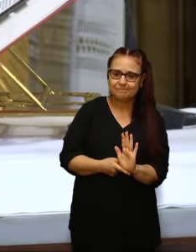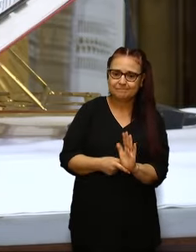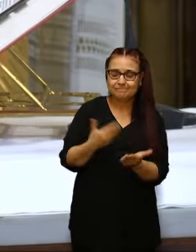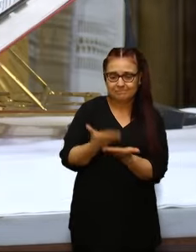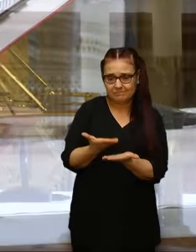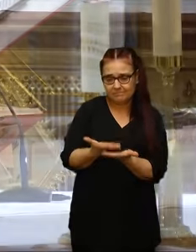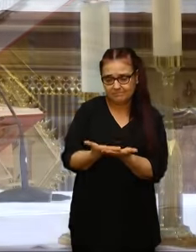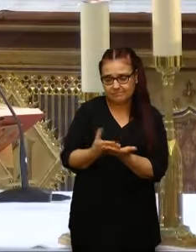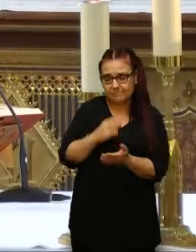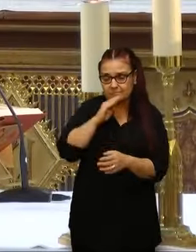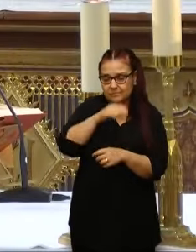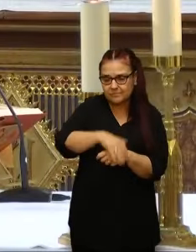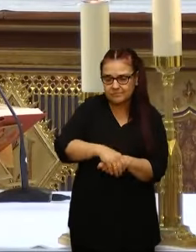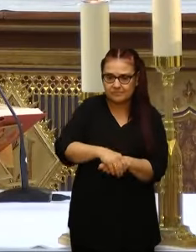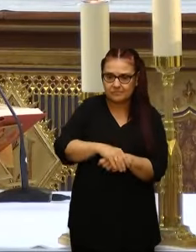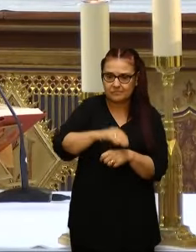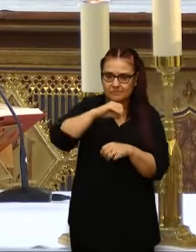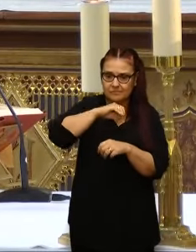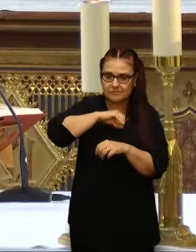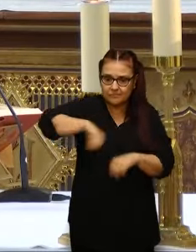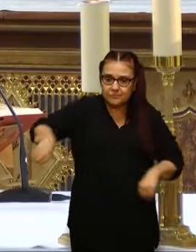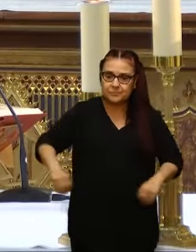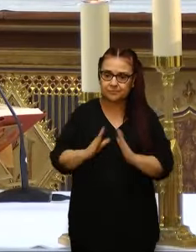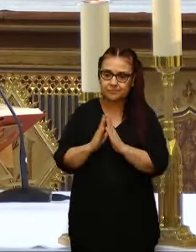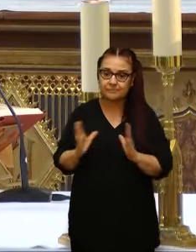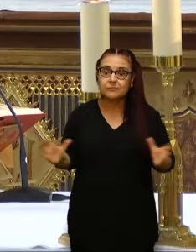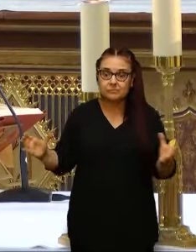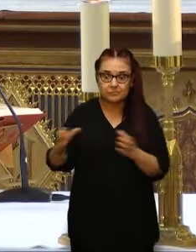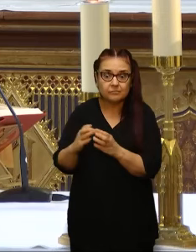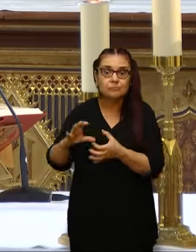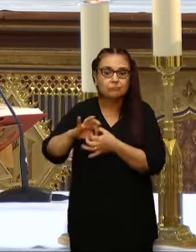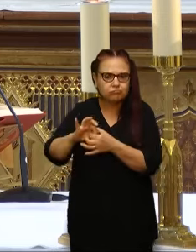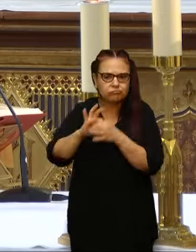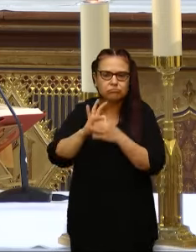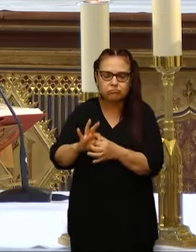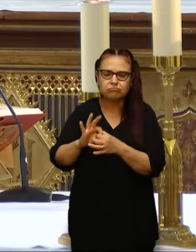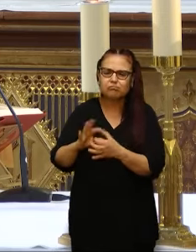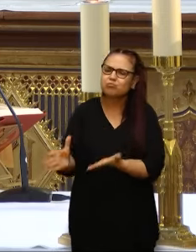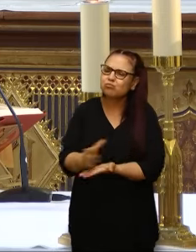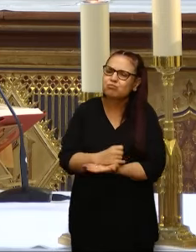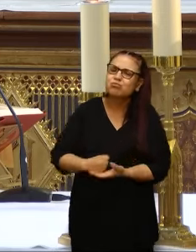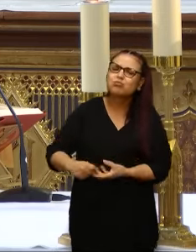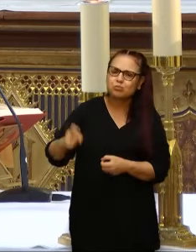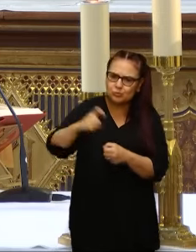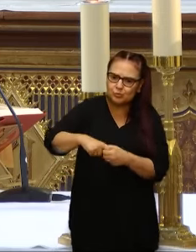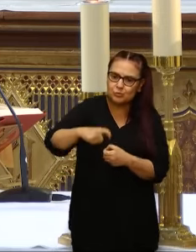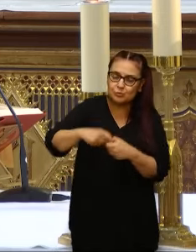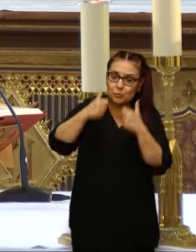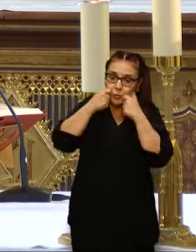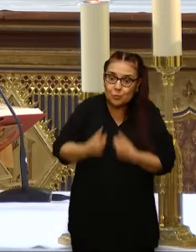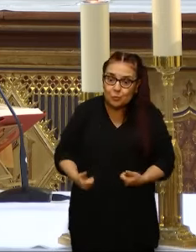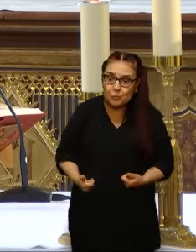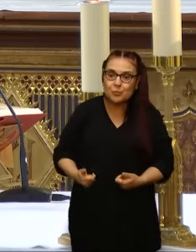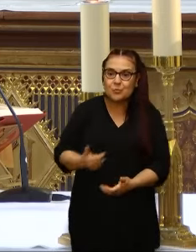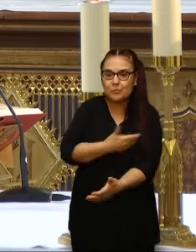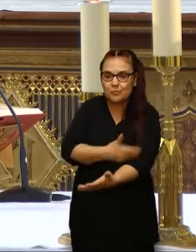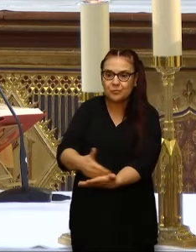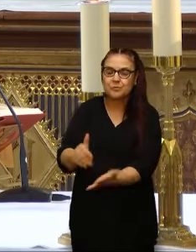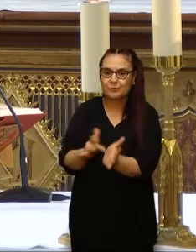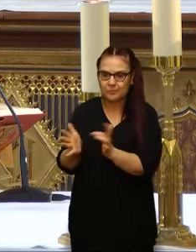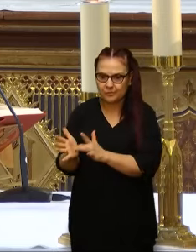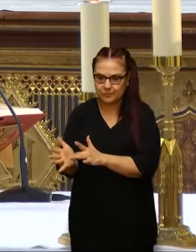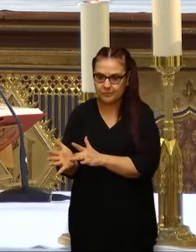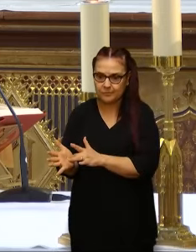Te pedimos humildemente que el Espíritu Santo congregue en la unidad a cuantos participamos del cuerpo y la sangre